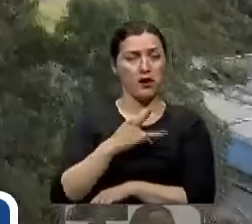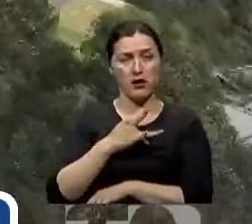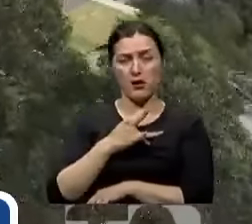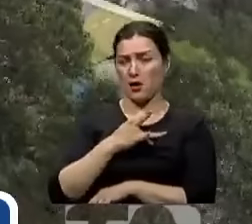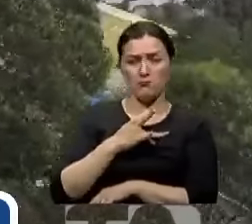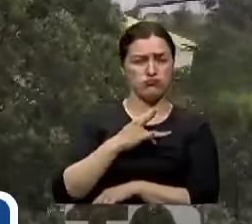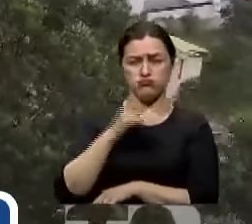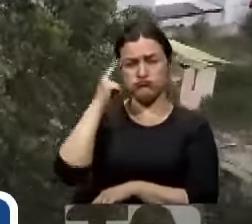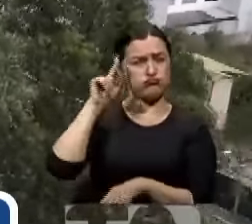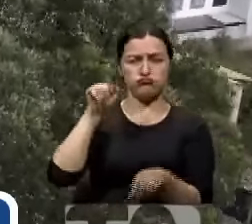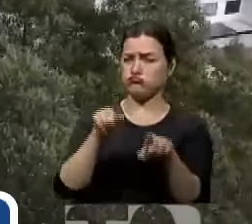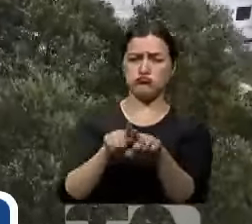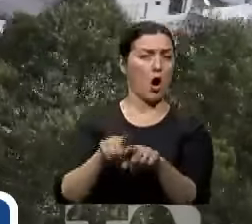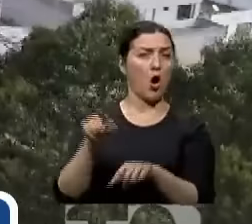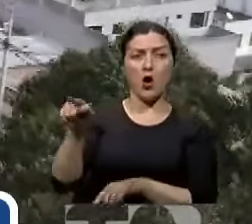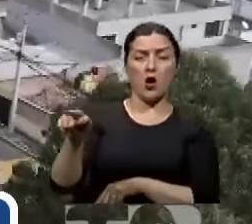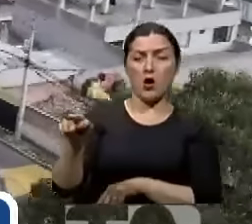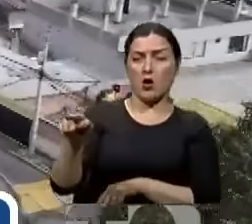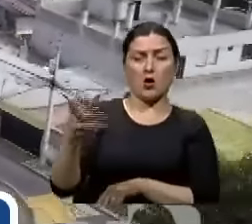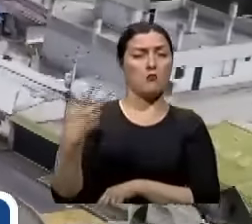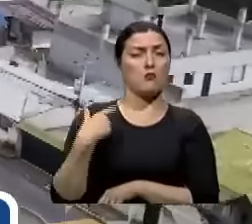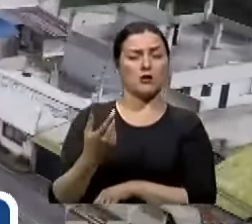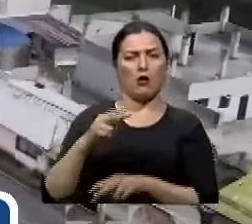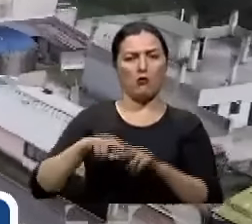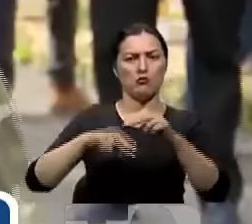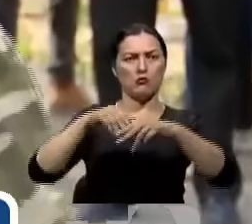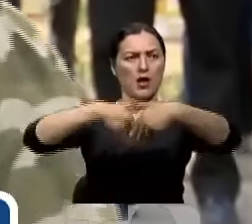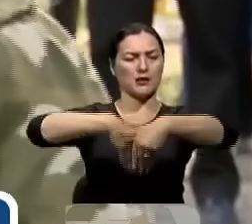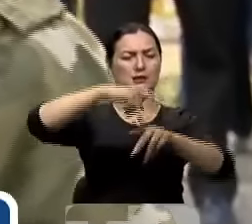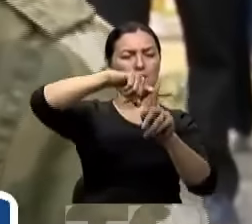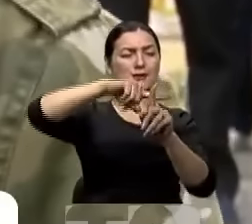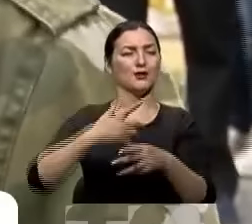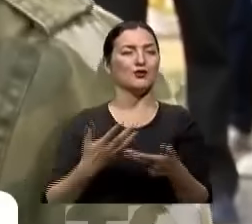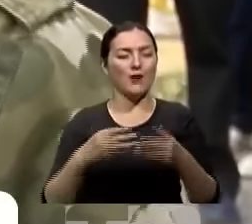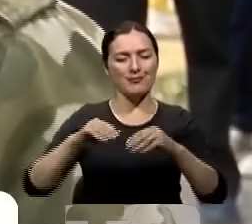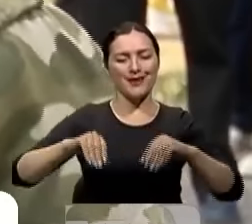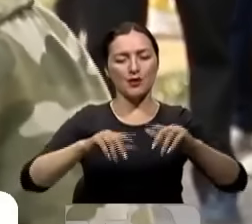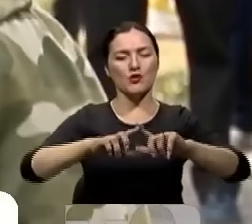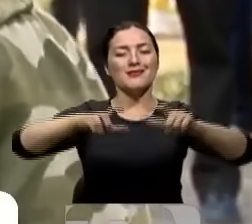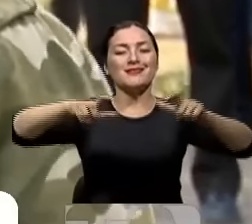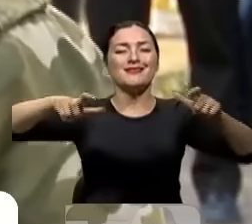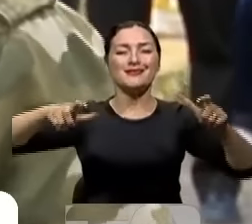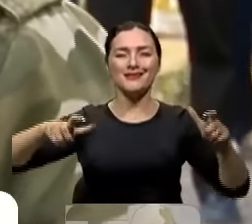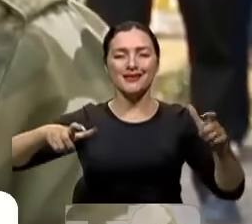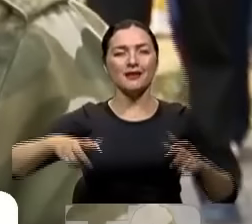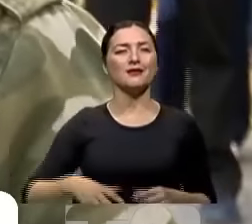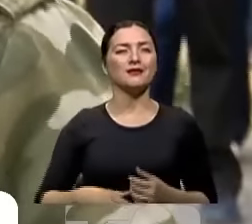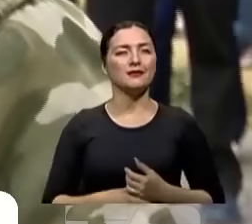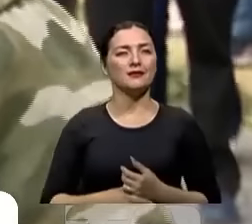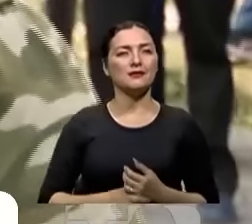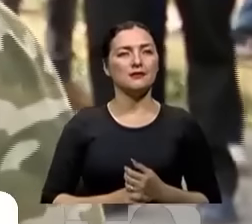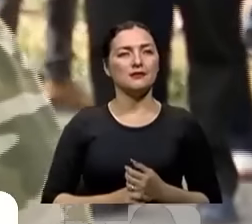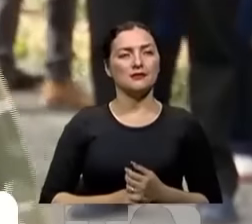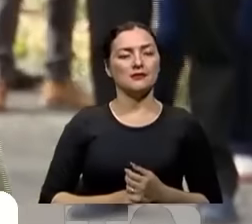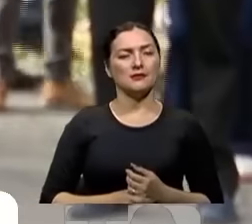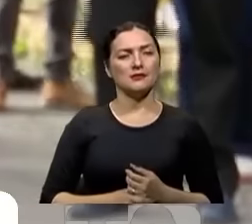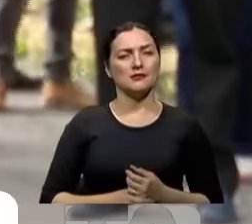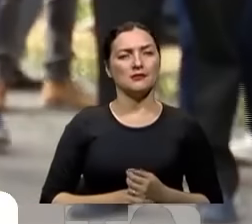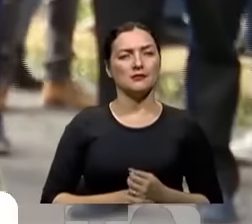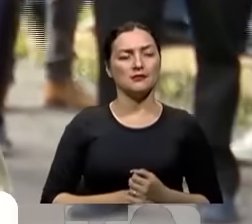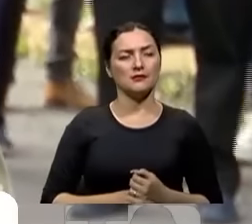la intención de construir un cementerio en esta zona. Es un terreno muy grande y nunca nos hicieron